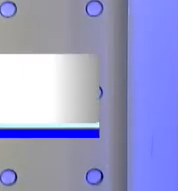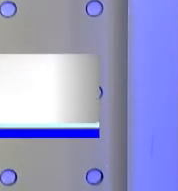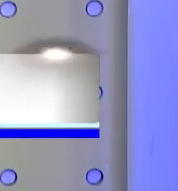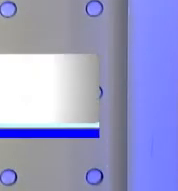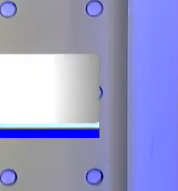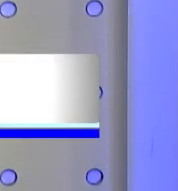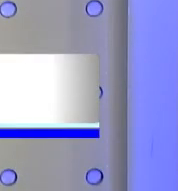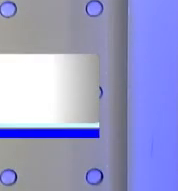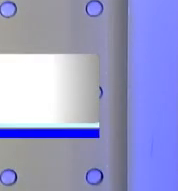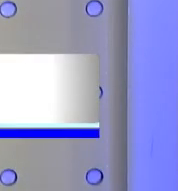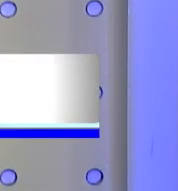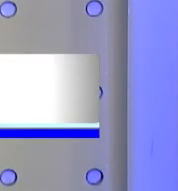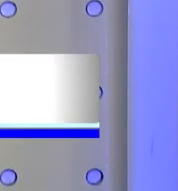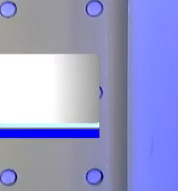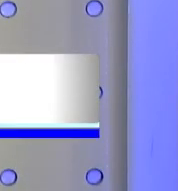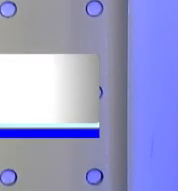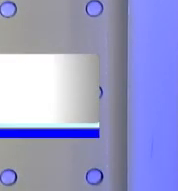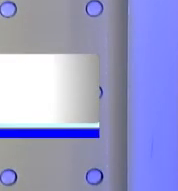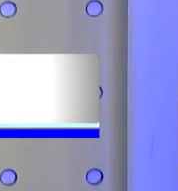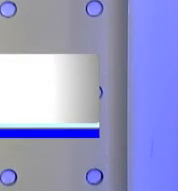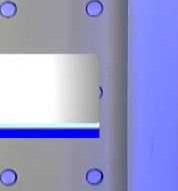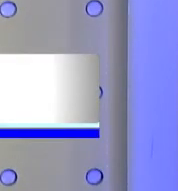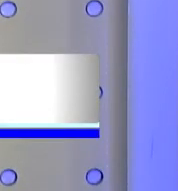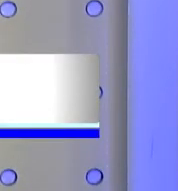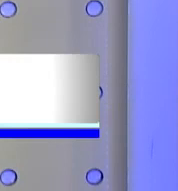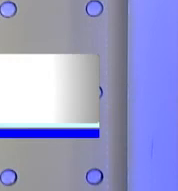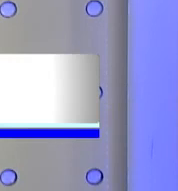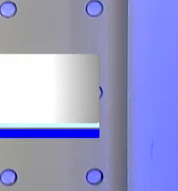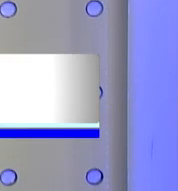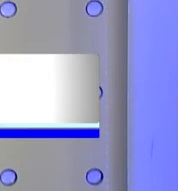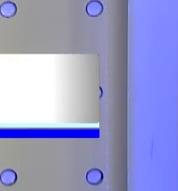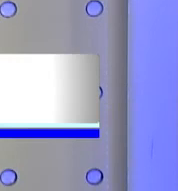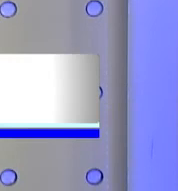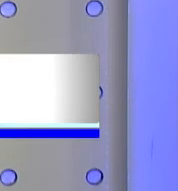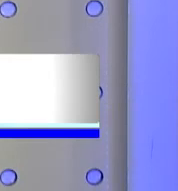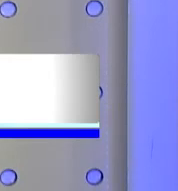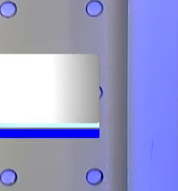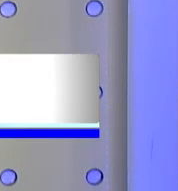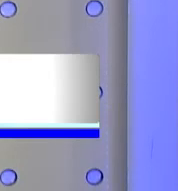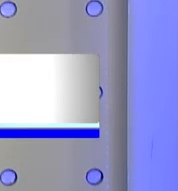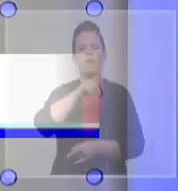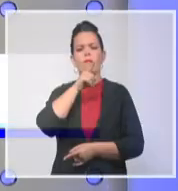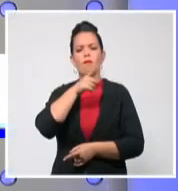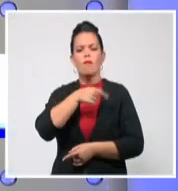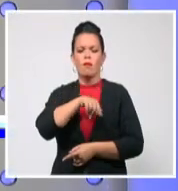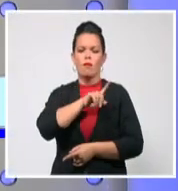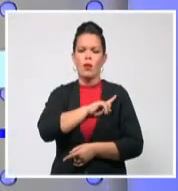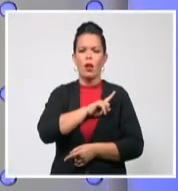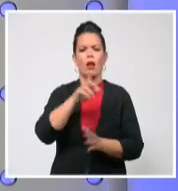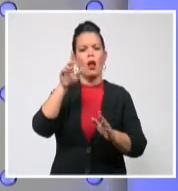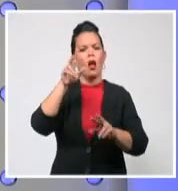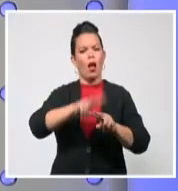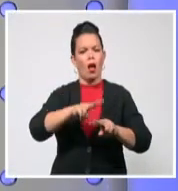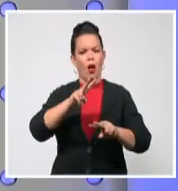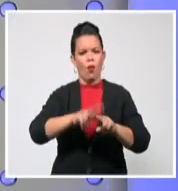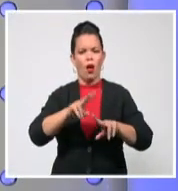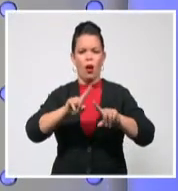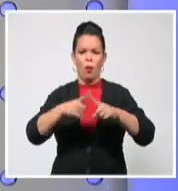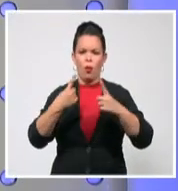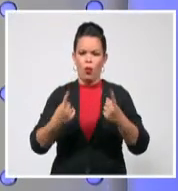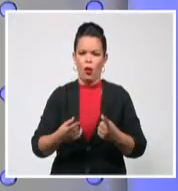noches. La profesora y crítica teatral Bárbara Rivero falleció este viernes en La Habana tras un periodo de ingreso